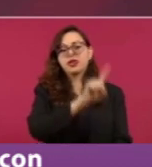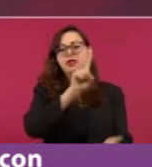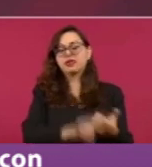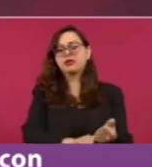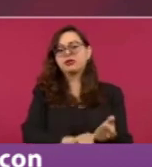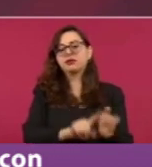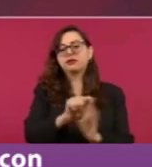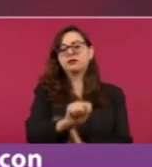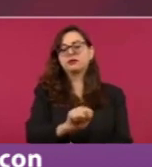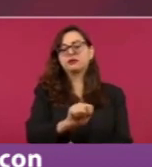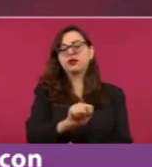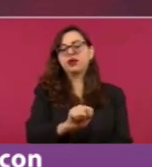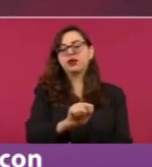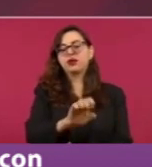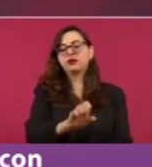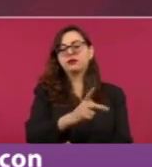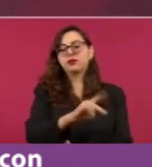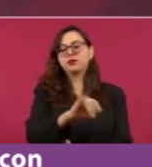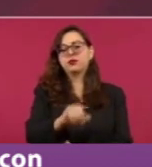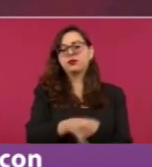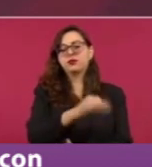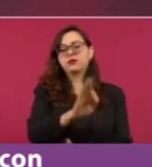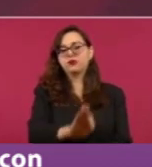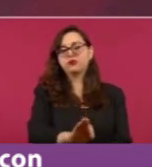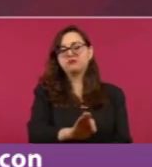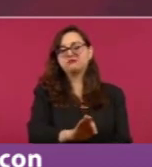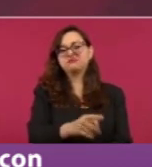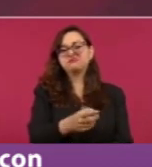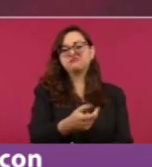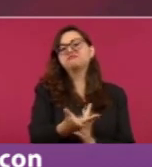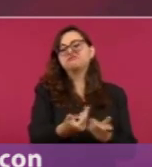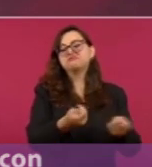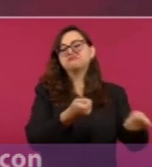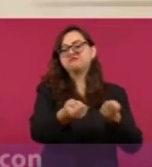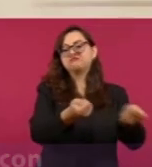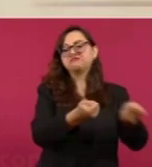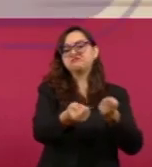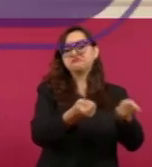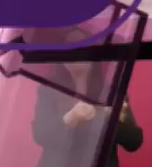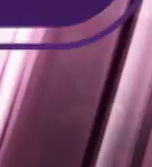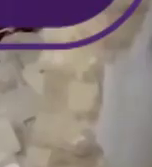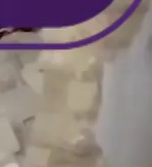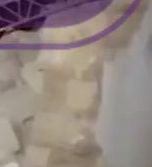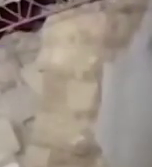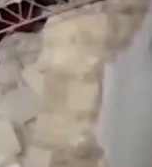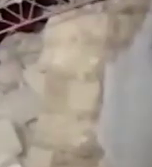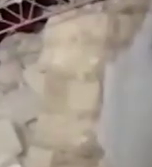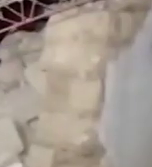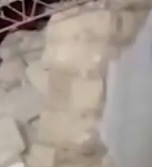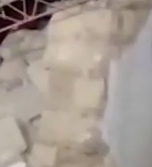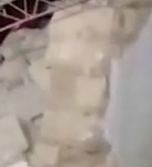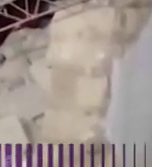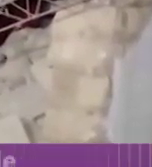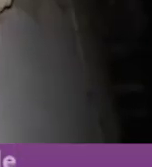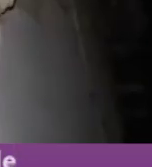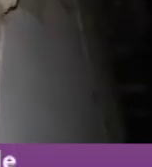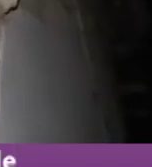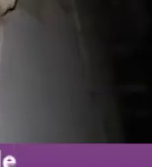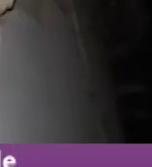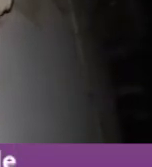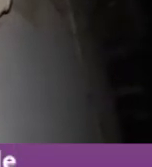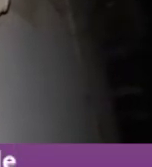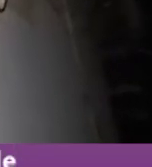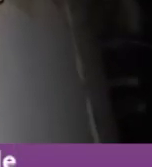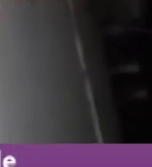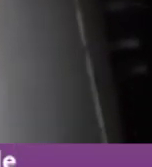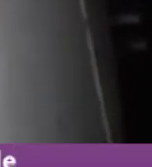más relevantes fue la creación del llamado Grupo de los 12, 4 representantes por país. El Salvador ha decretado la alerta roja en